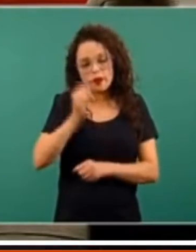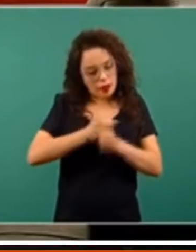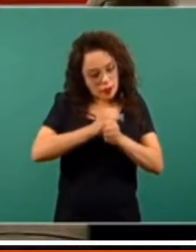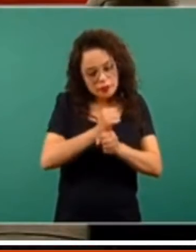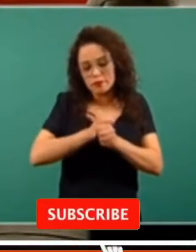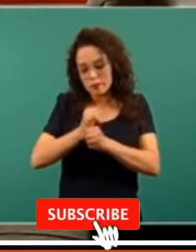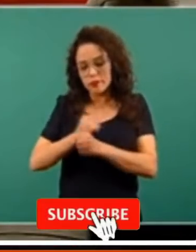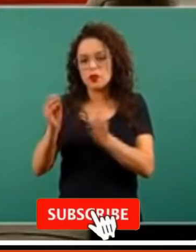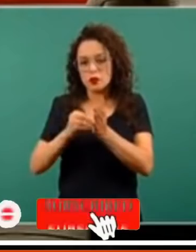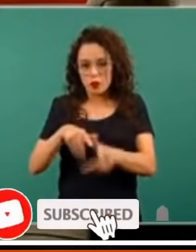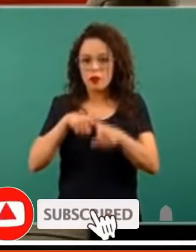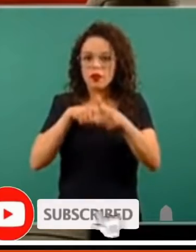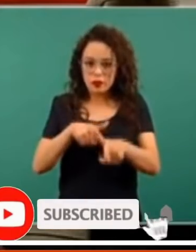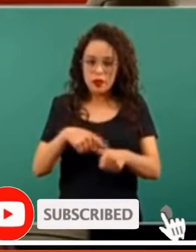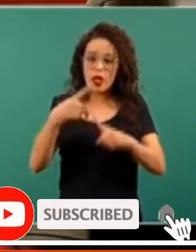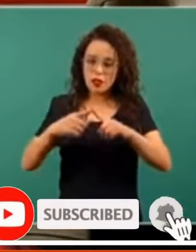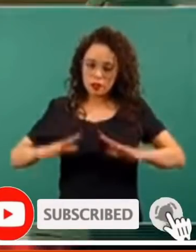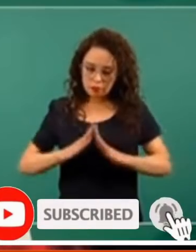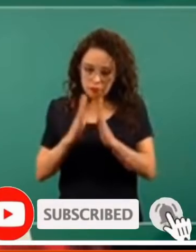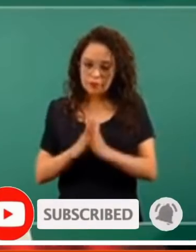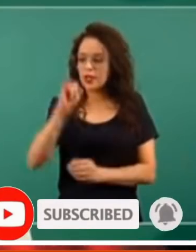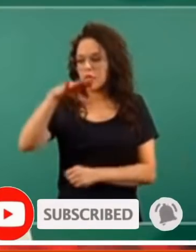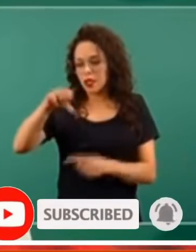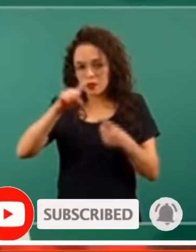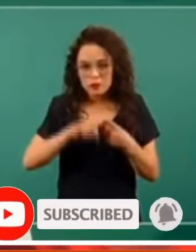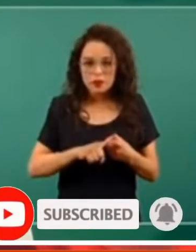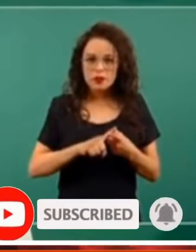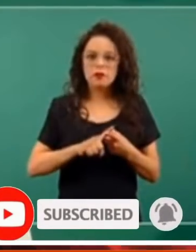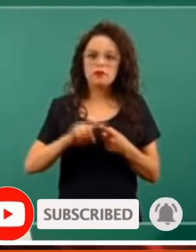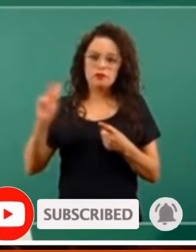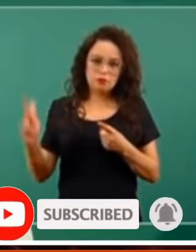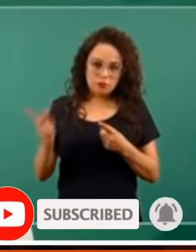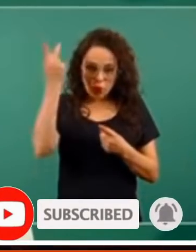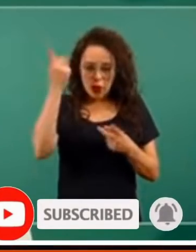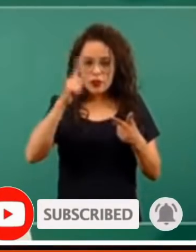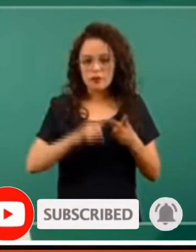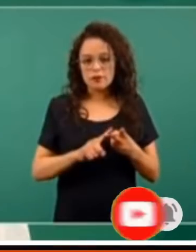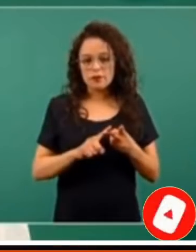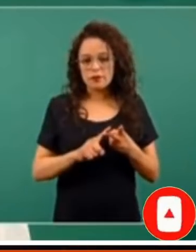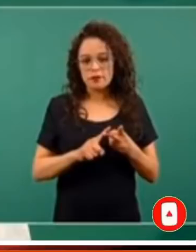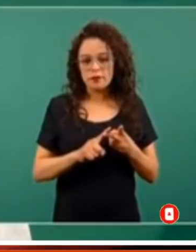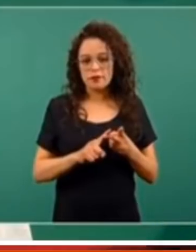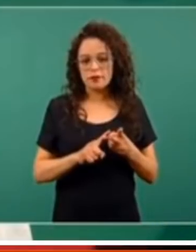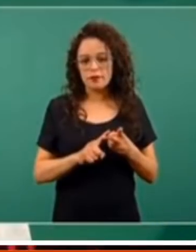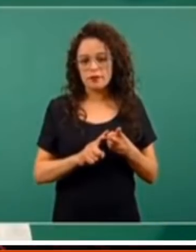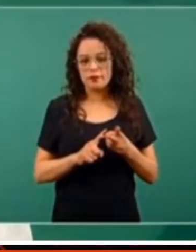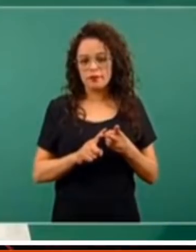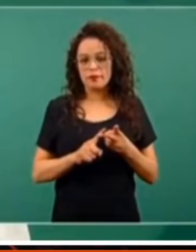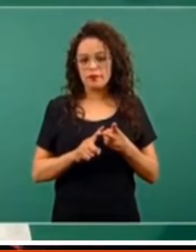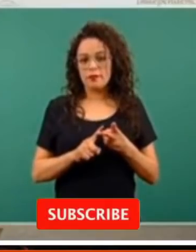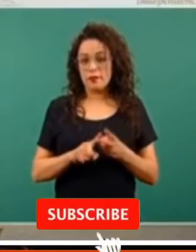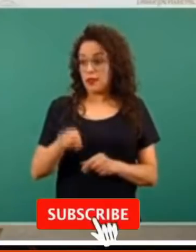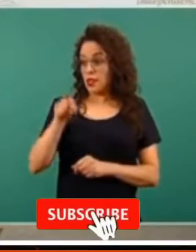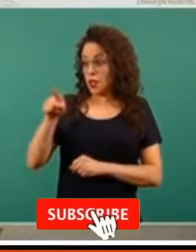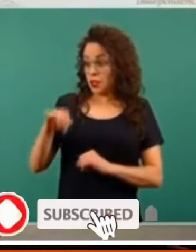insisto, participa el Instituto Mexicano del Seguro Social, participa el Instituto Politécnico Nacional, que es la institución que